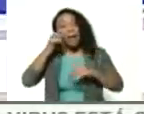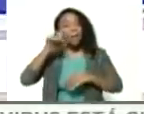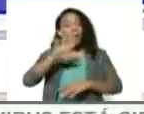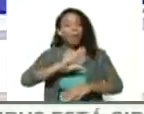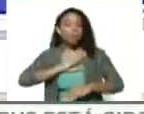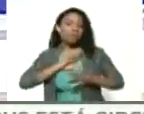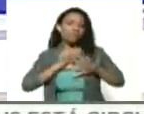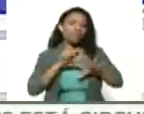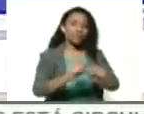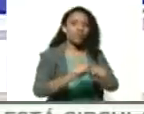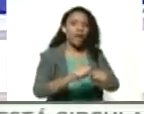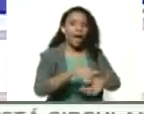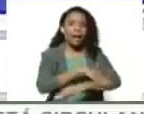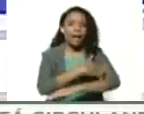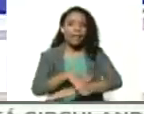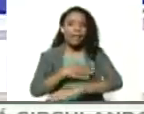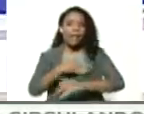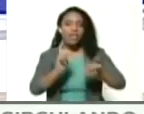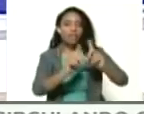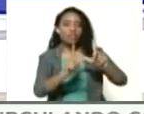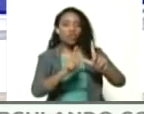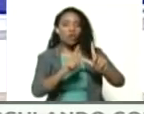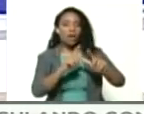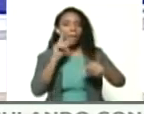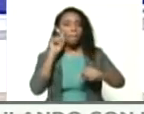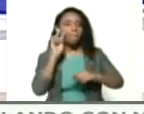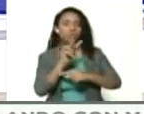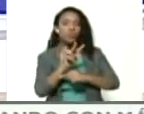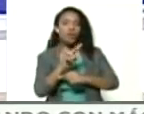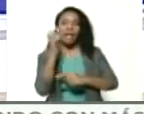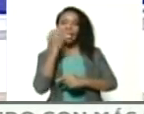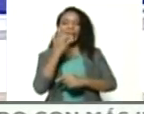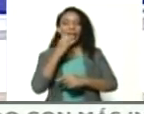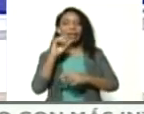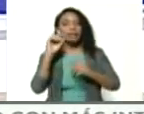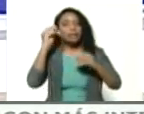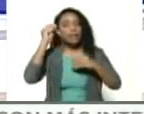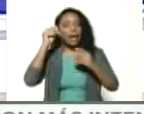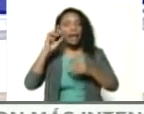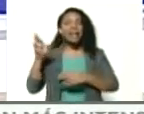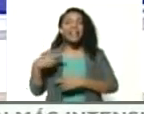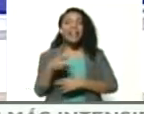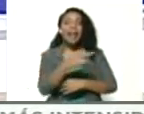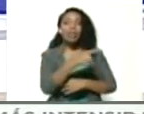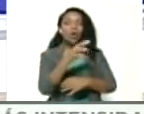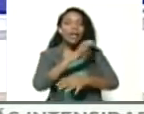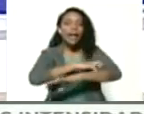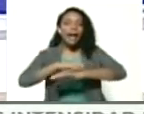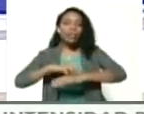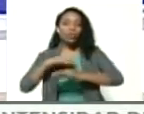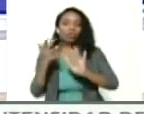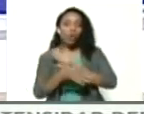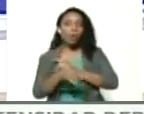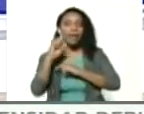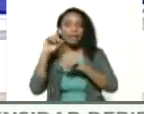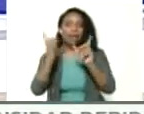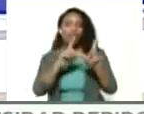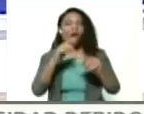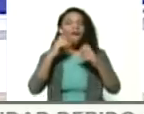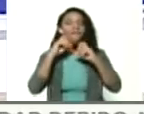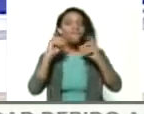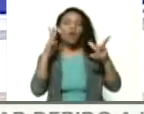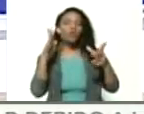calles, las televisoras pasaban a Tony Jerry, las comiquitas. De allí salió aquel famoso